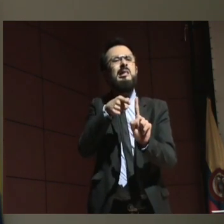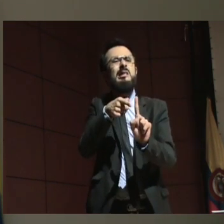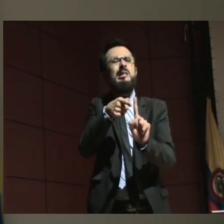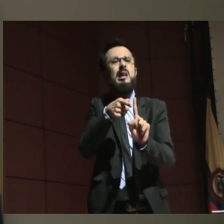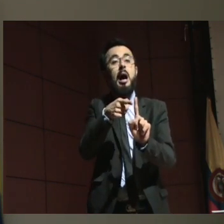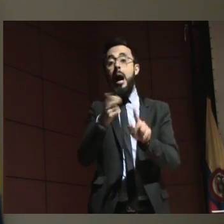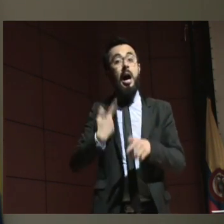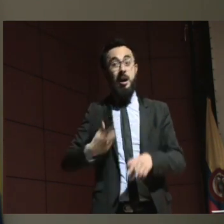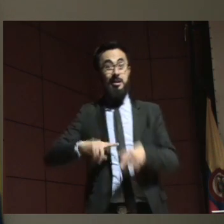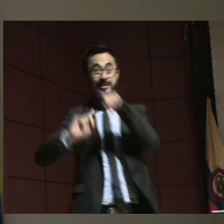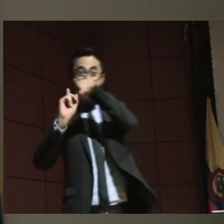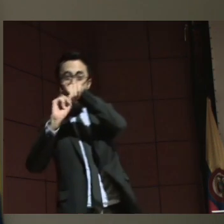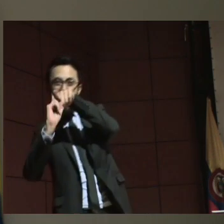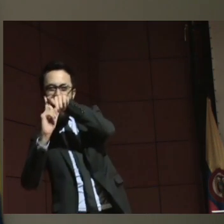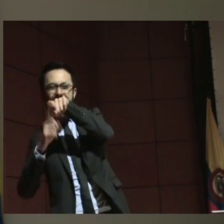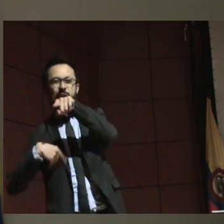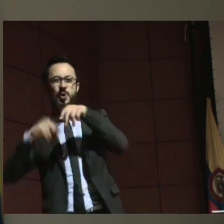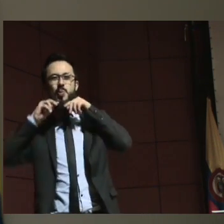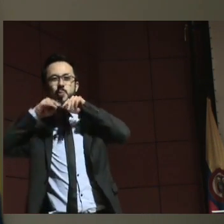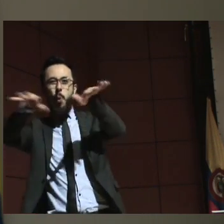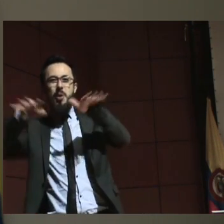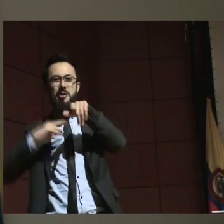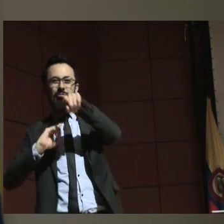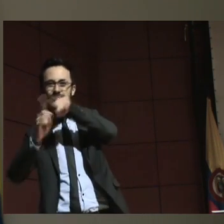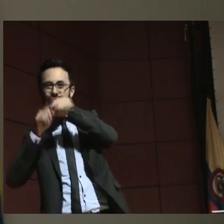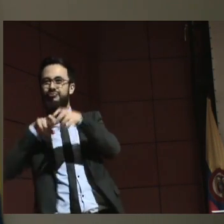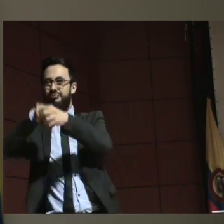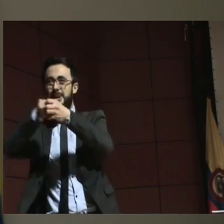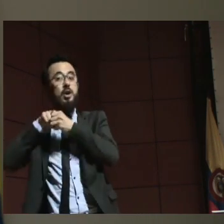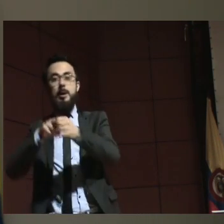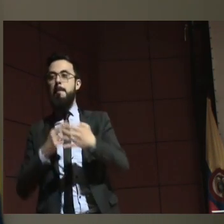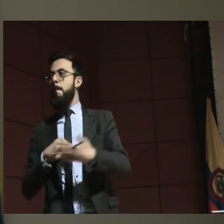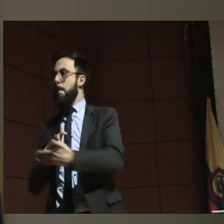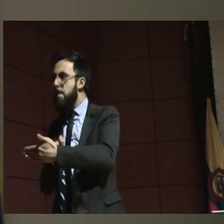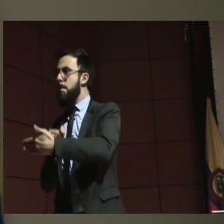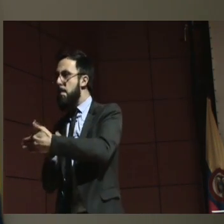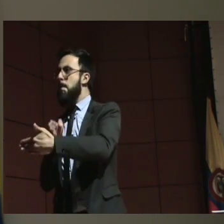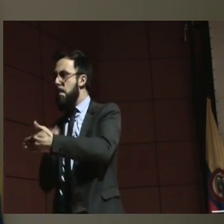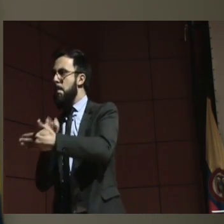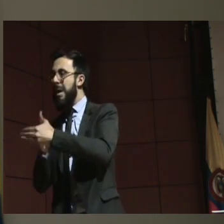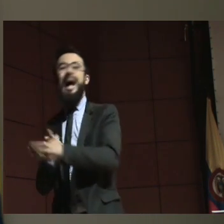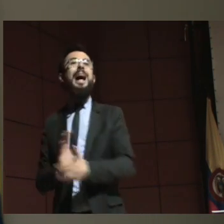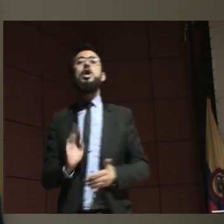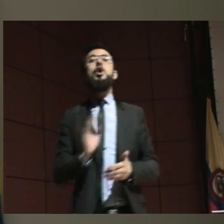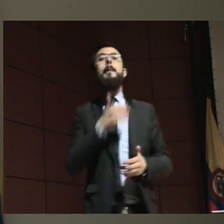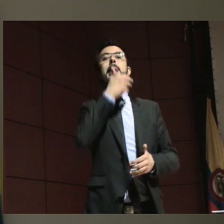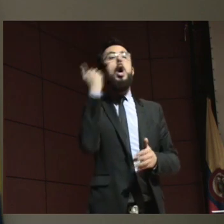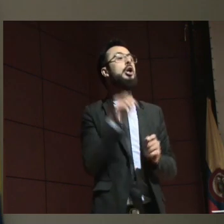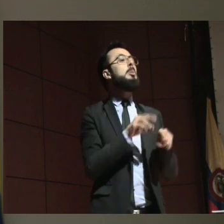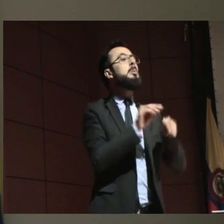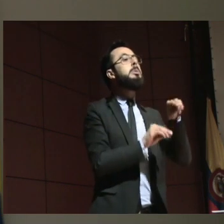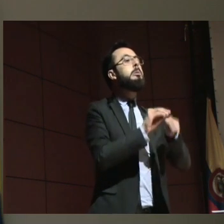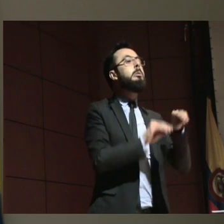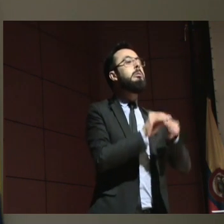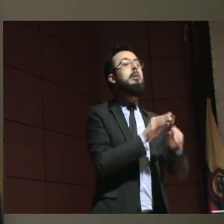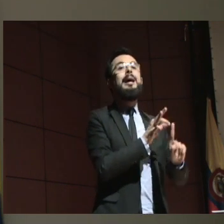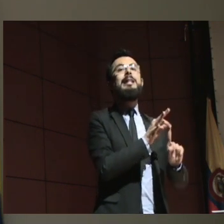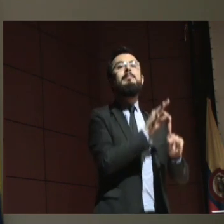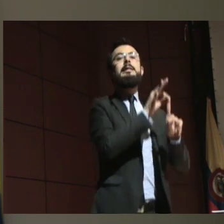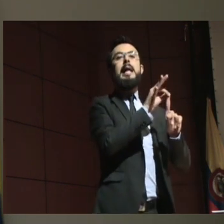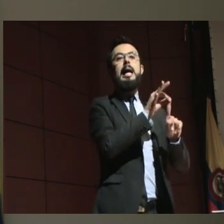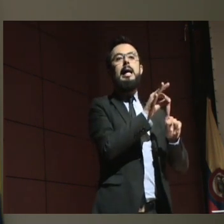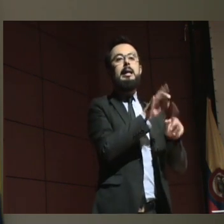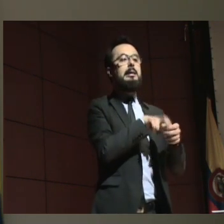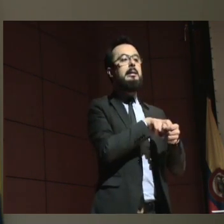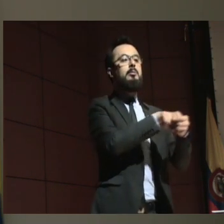transporte público no es accesible, ¿no? La palabra especial es una palabra que segrega, que rechaza y que excluye, y que también hace parte y es